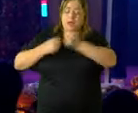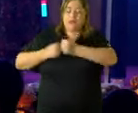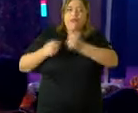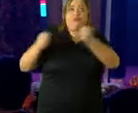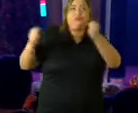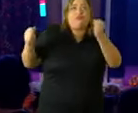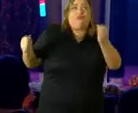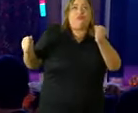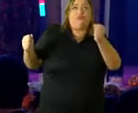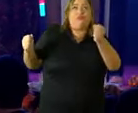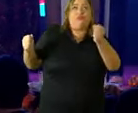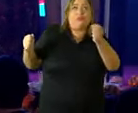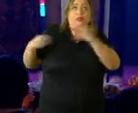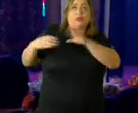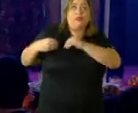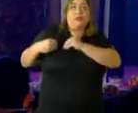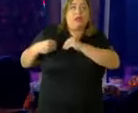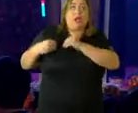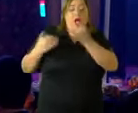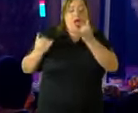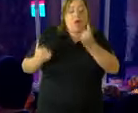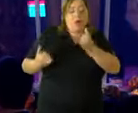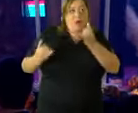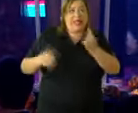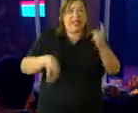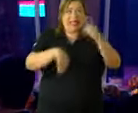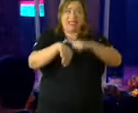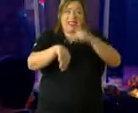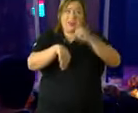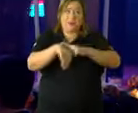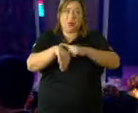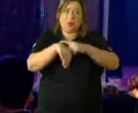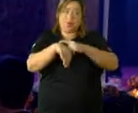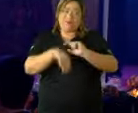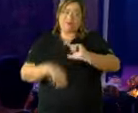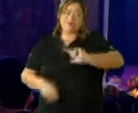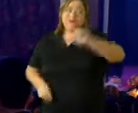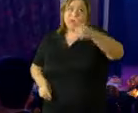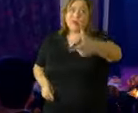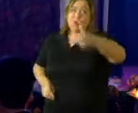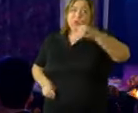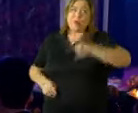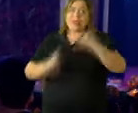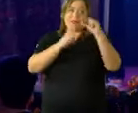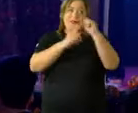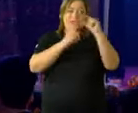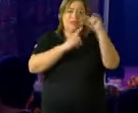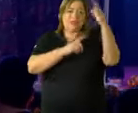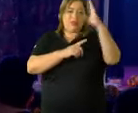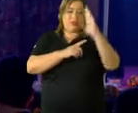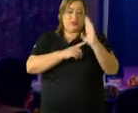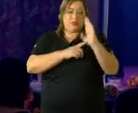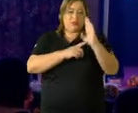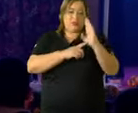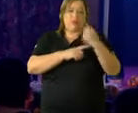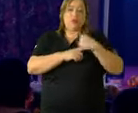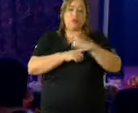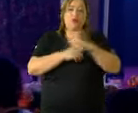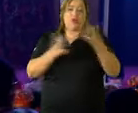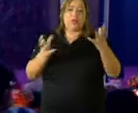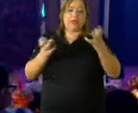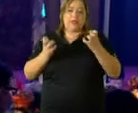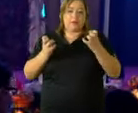tiempo de hablar y dar por gracia, por lo que por gracia ustedes han recibido. Y verdaderamente que eso es lo que nosotros